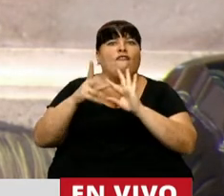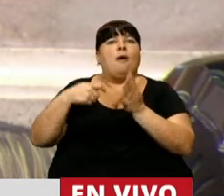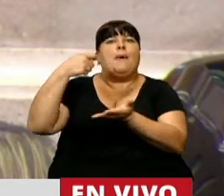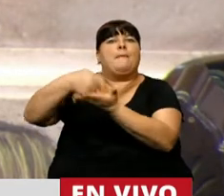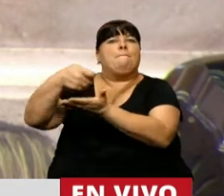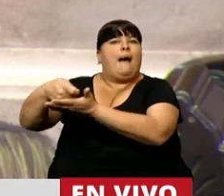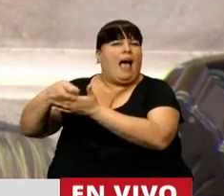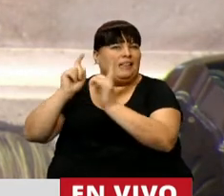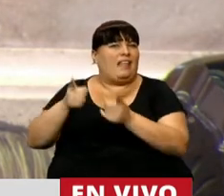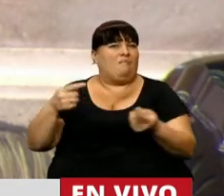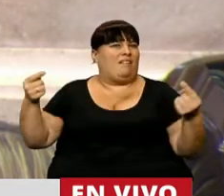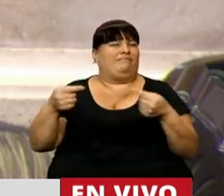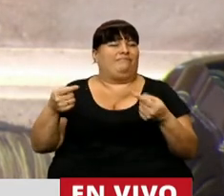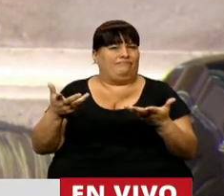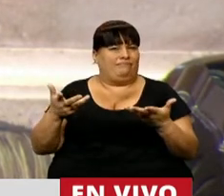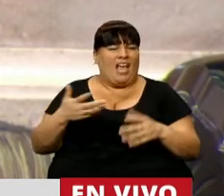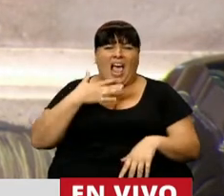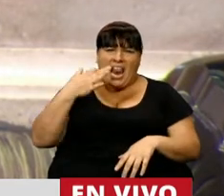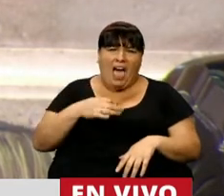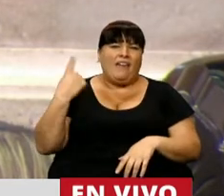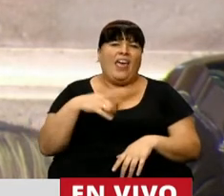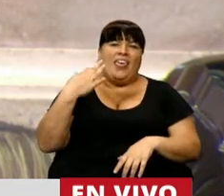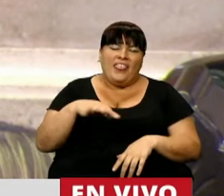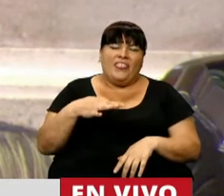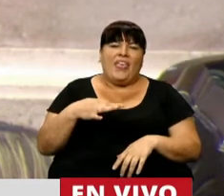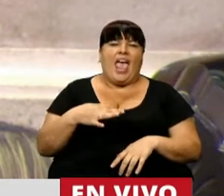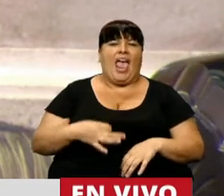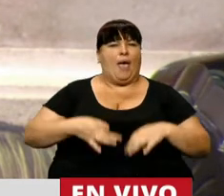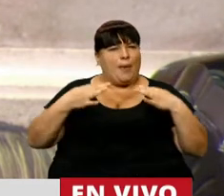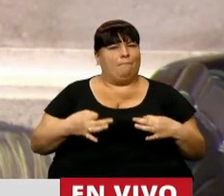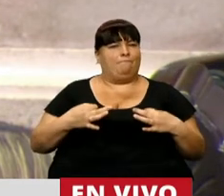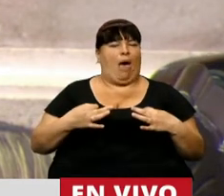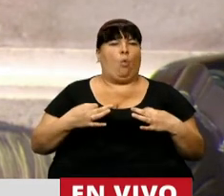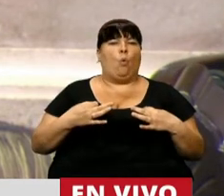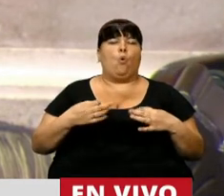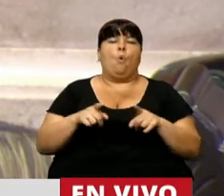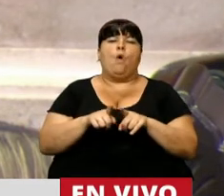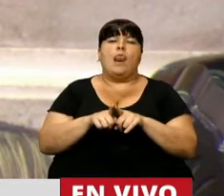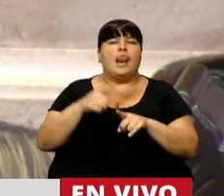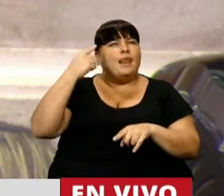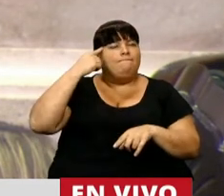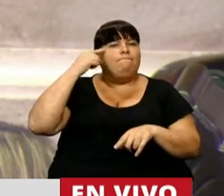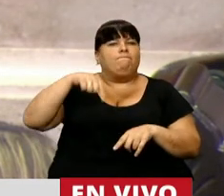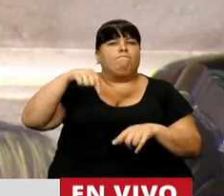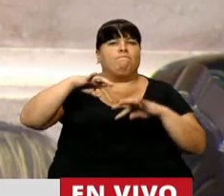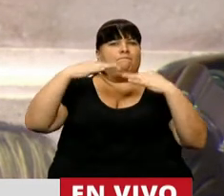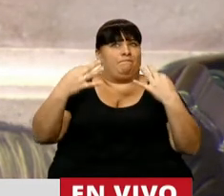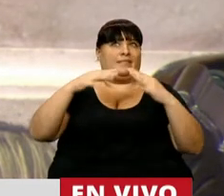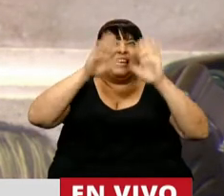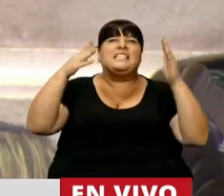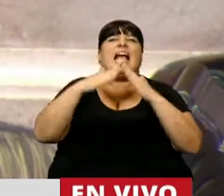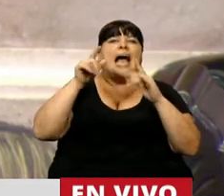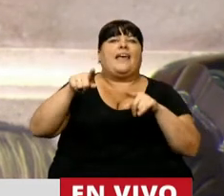egreso de los pagos. Realmente tendríamos que ser lo suficientemente maduros como para que en esta casa de la